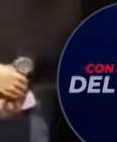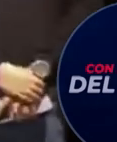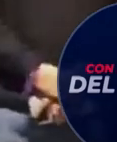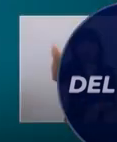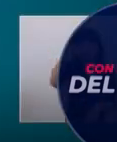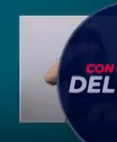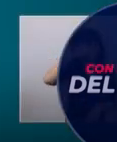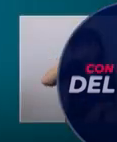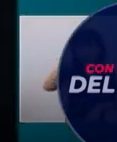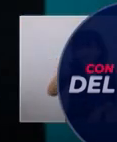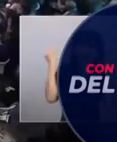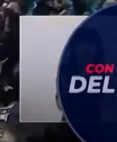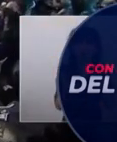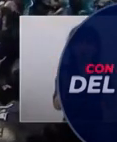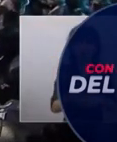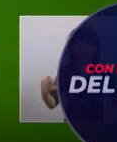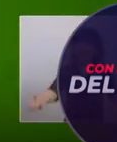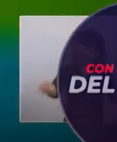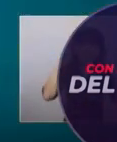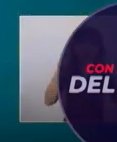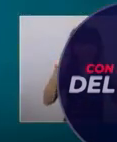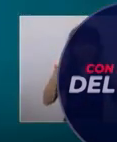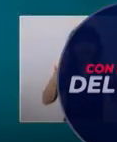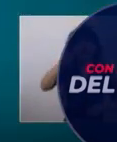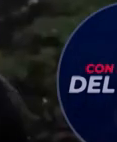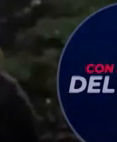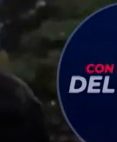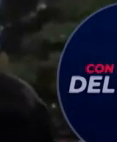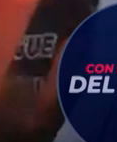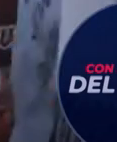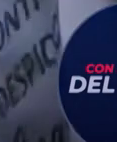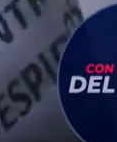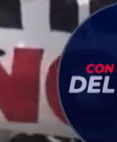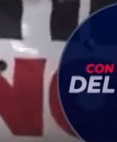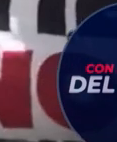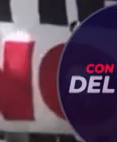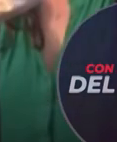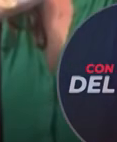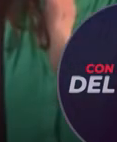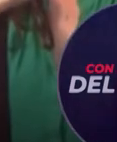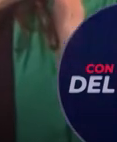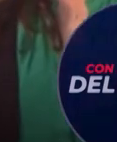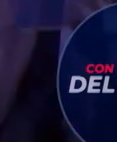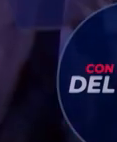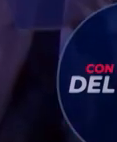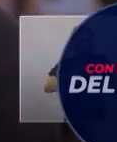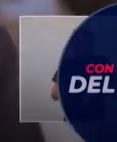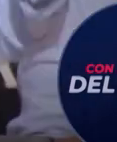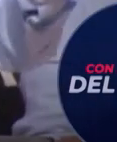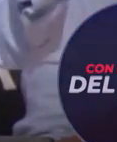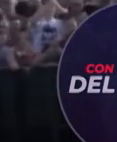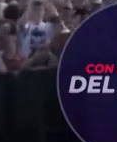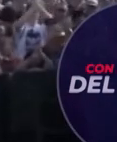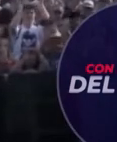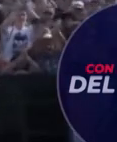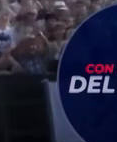en donde obviamente, si repasamos, Entre Ríos, Santa Fe, Córdoba, son profundamente hostiles hacia el kirchnerismo. Por lo